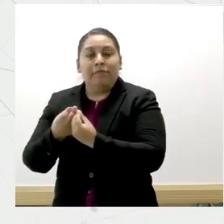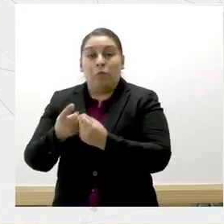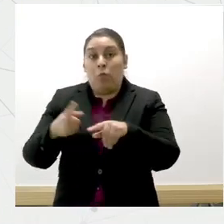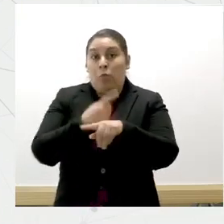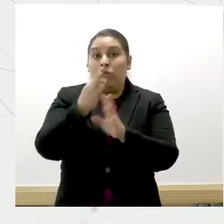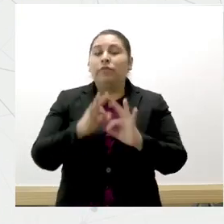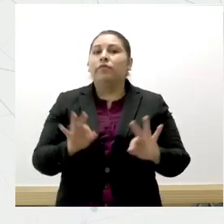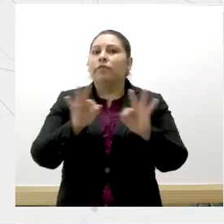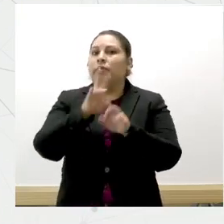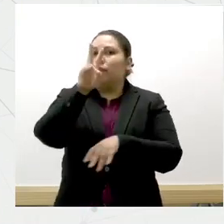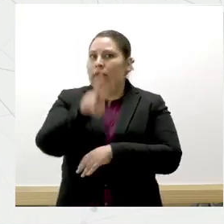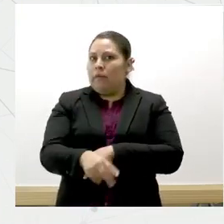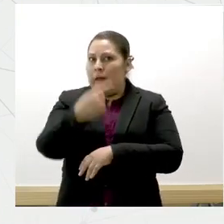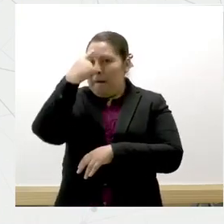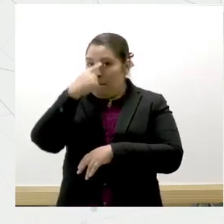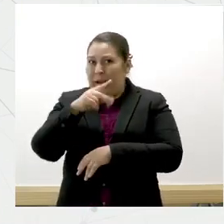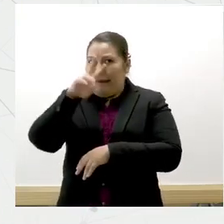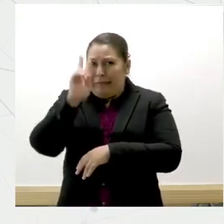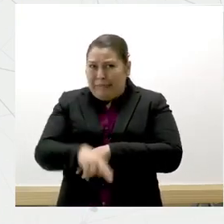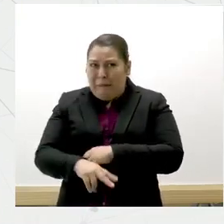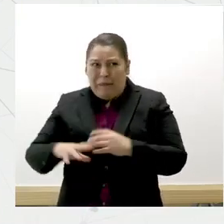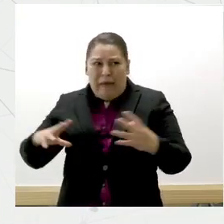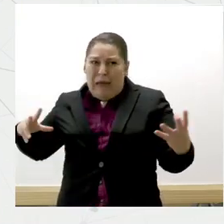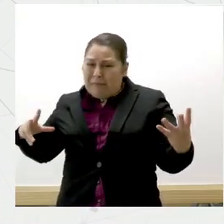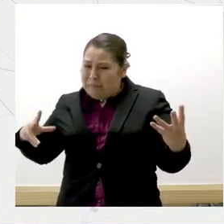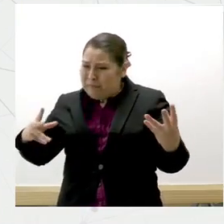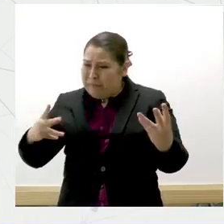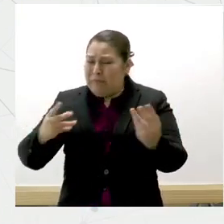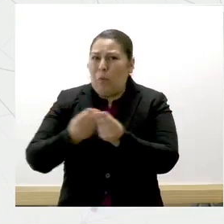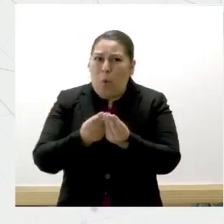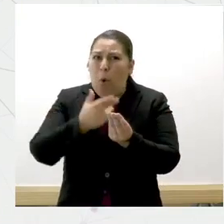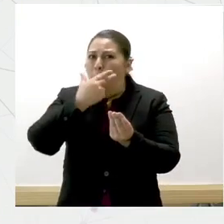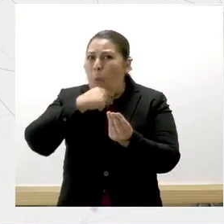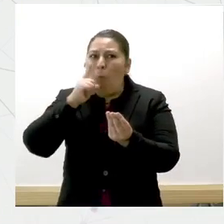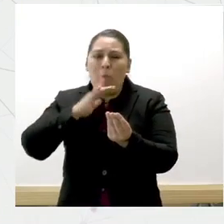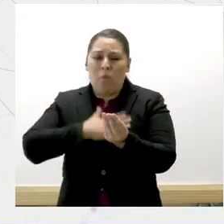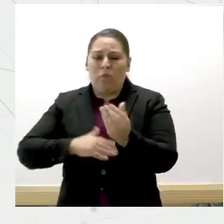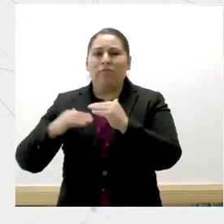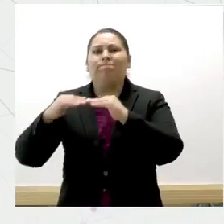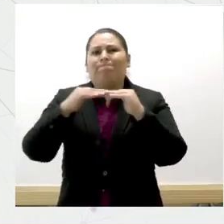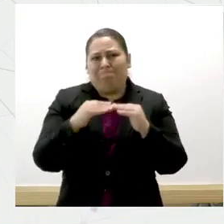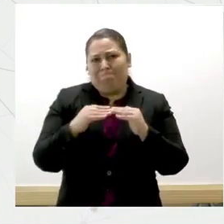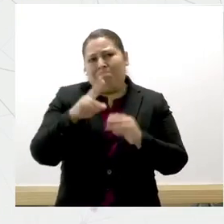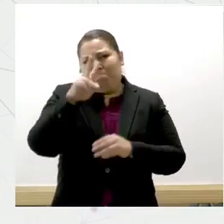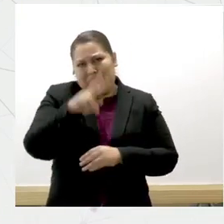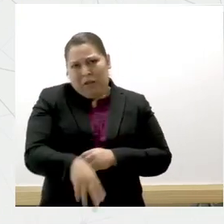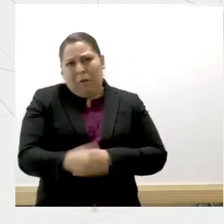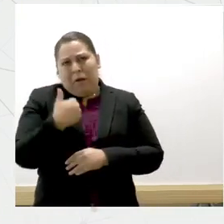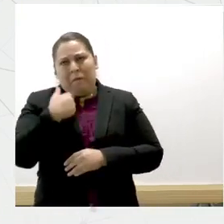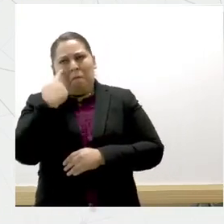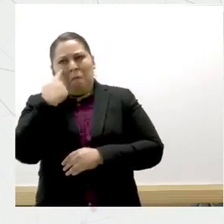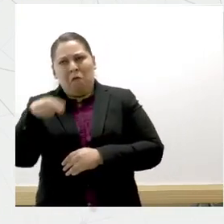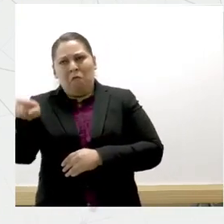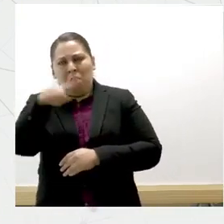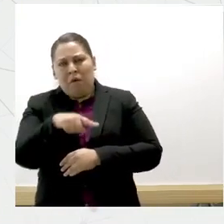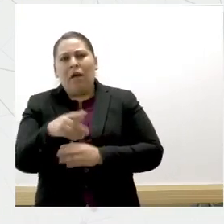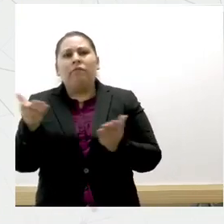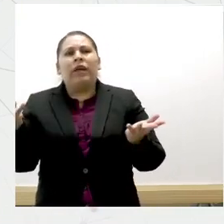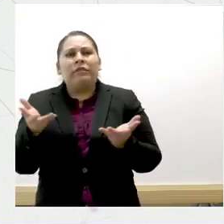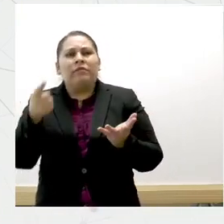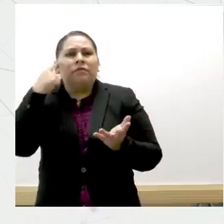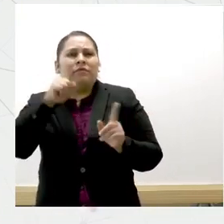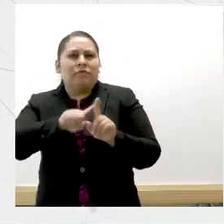para acortar el tiempo para alcanzar la igualdad, estoy de acuerdo con las medidas de acción positiva o de discriminación positiva, como les denominamos en España.